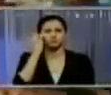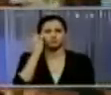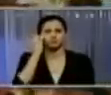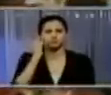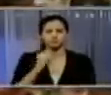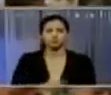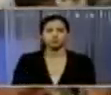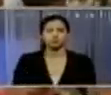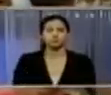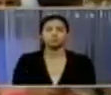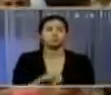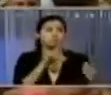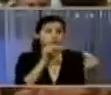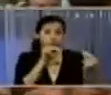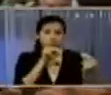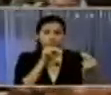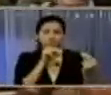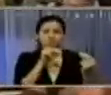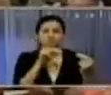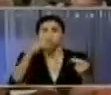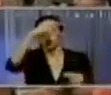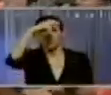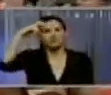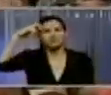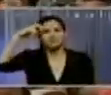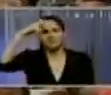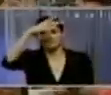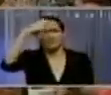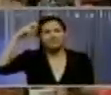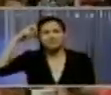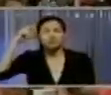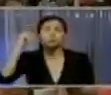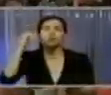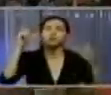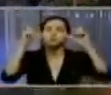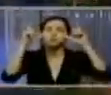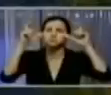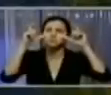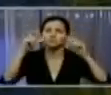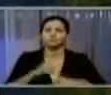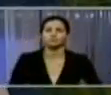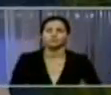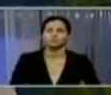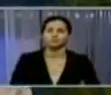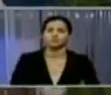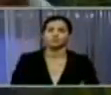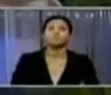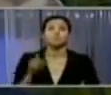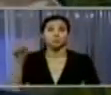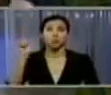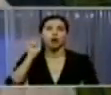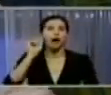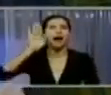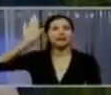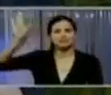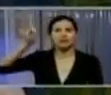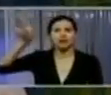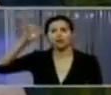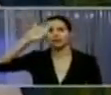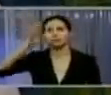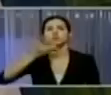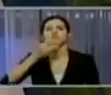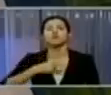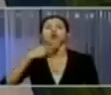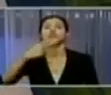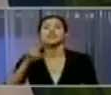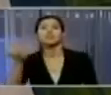Estaba conversando con nuestra canciller Delcy Eloína Rodríguez Gómez, que está llevando la voz de la patria